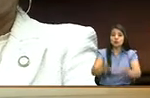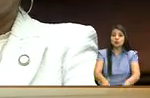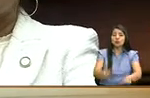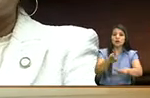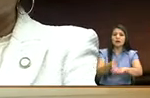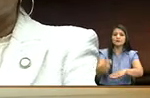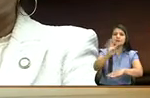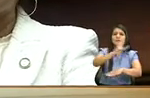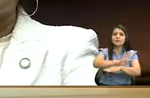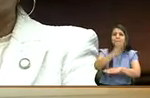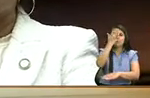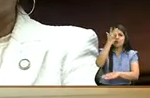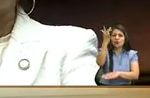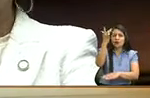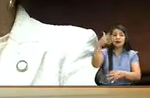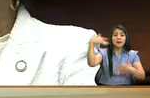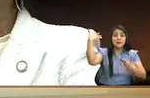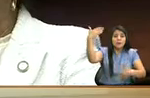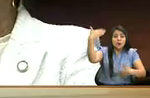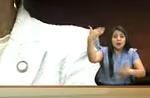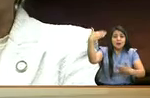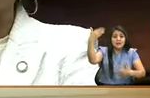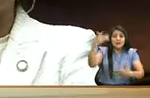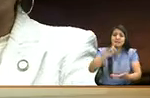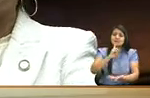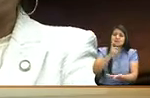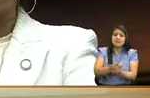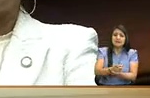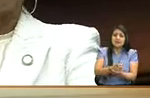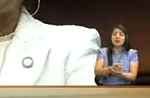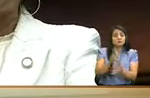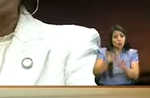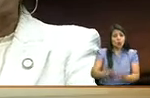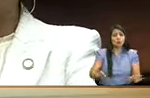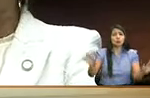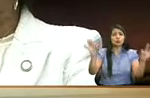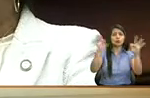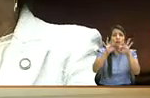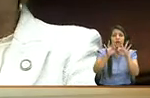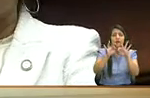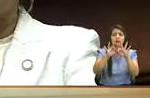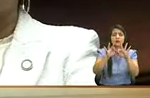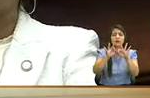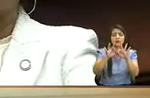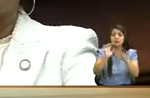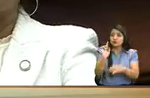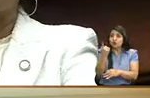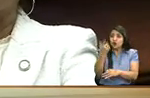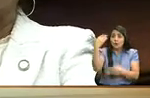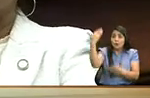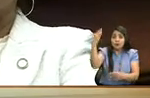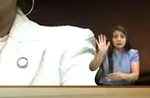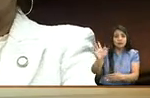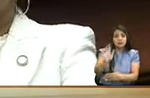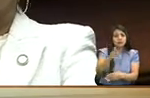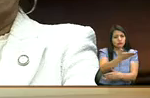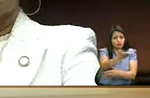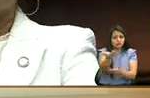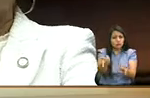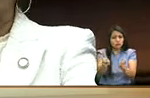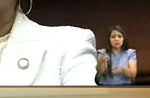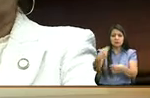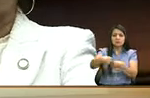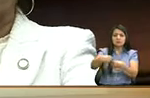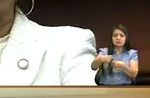Asamblea, porque la política es demasiado importante para dejársela solo a los políticos.